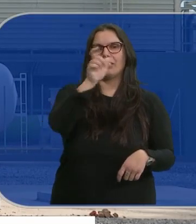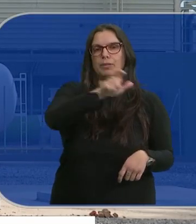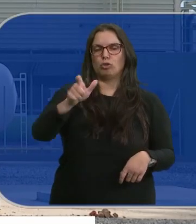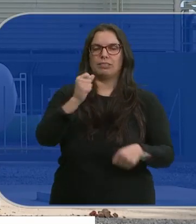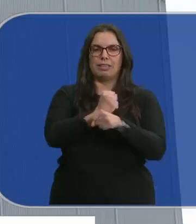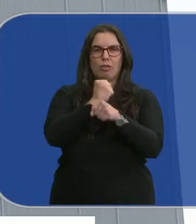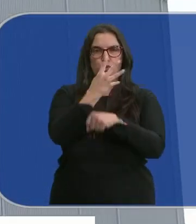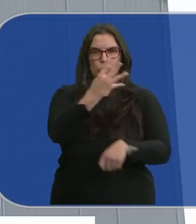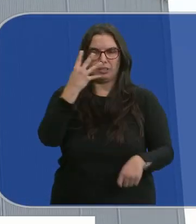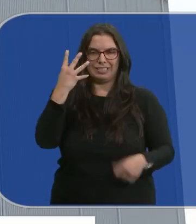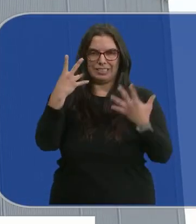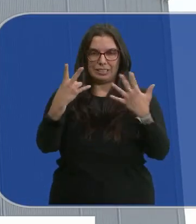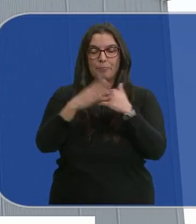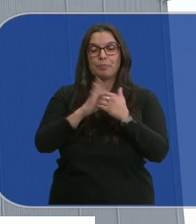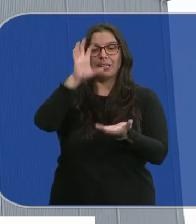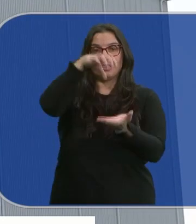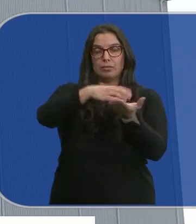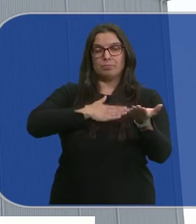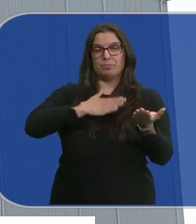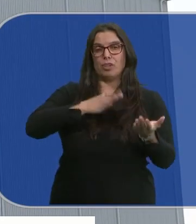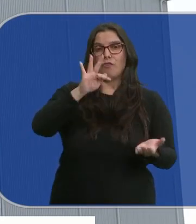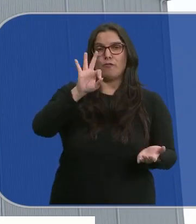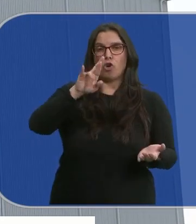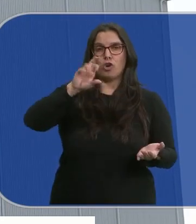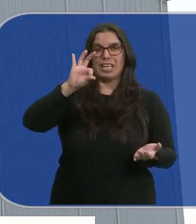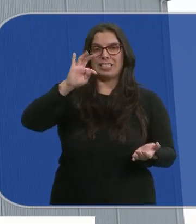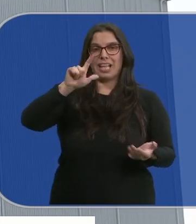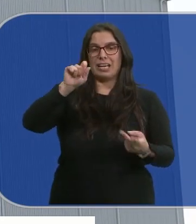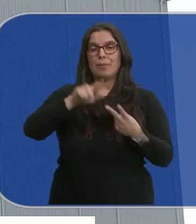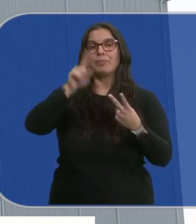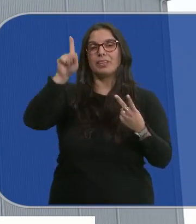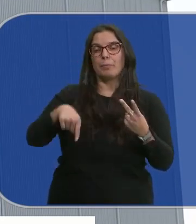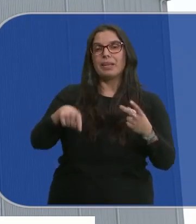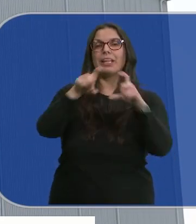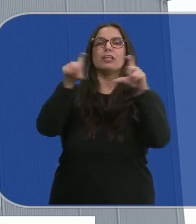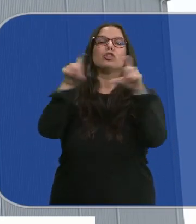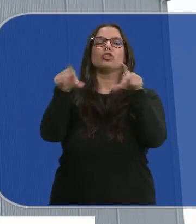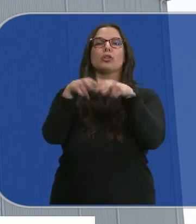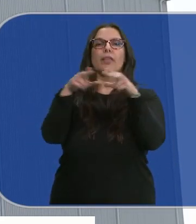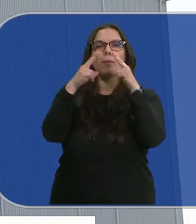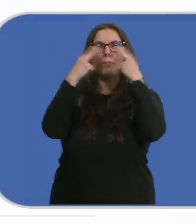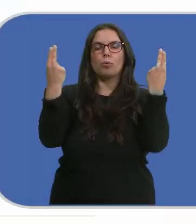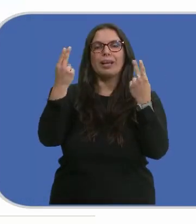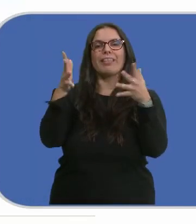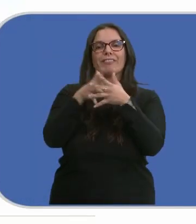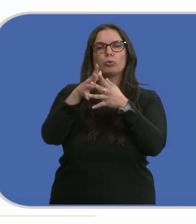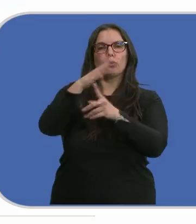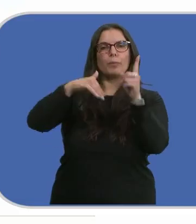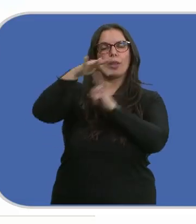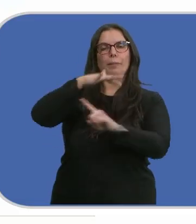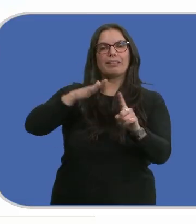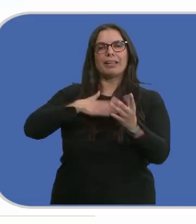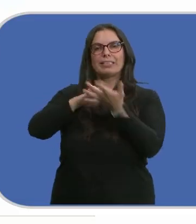47 trabajadores. La instalación es propiedad de Forestalia y la Sociedad Pública de Infraestructuras y Medio Ambiente de Castilla y León, pero estos